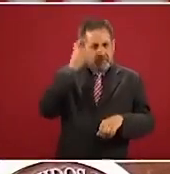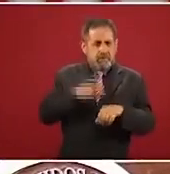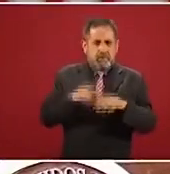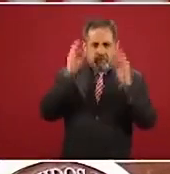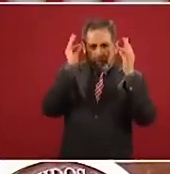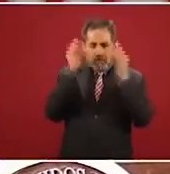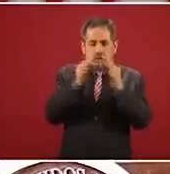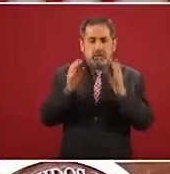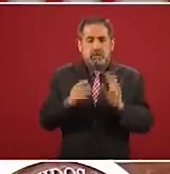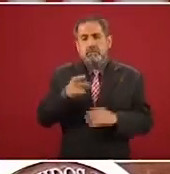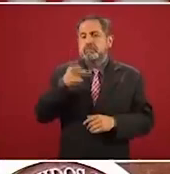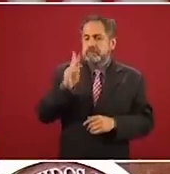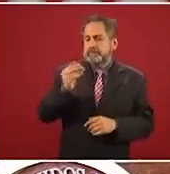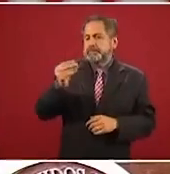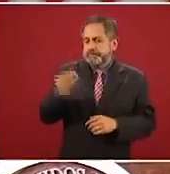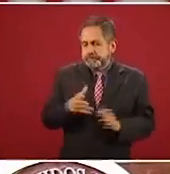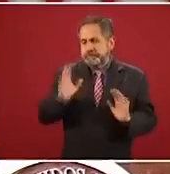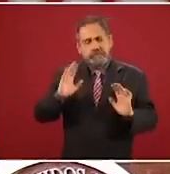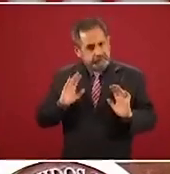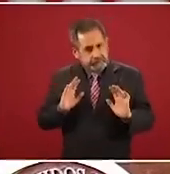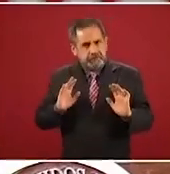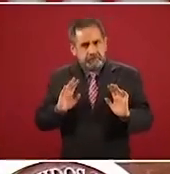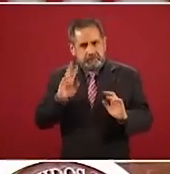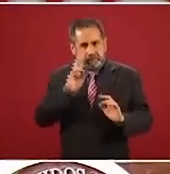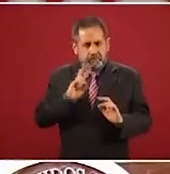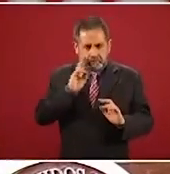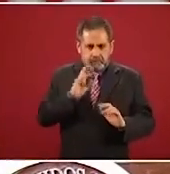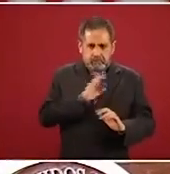De todas maneras, ¿sí?